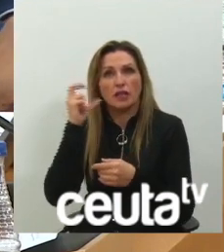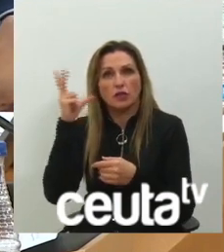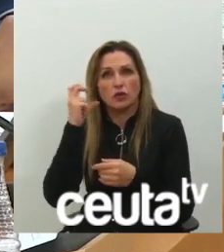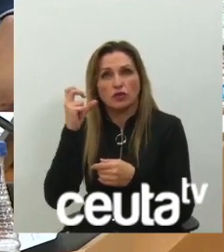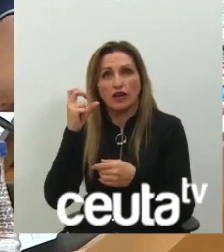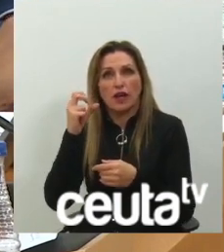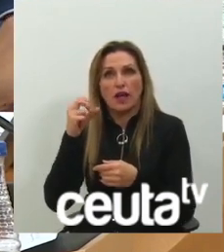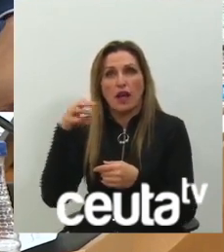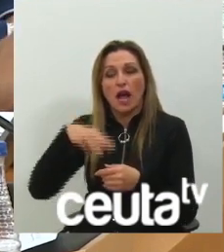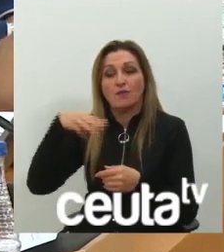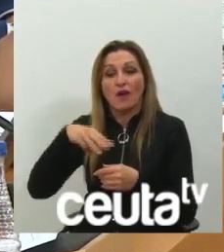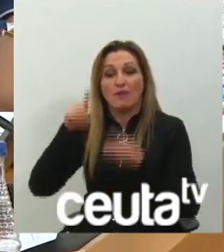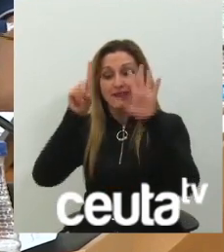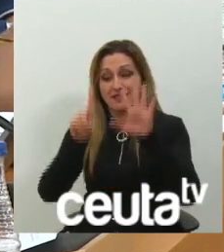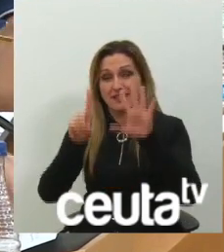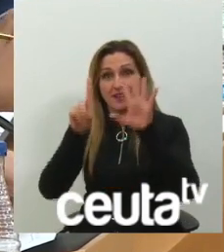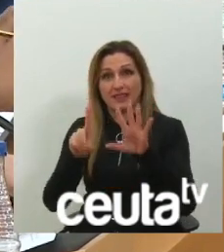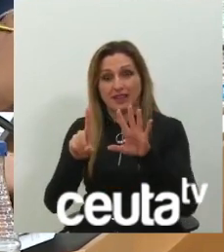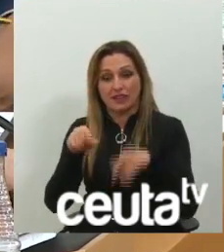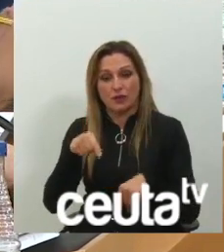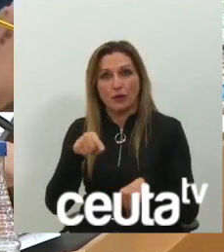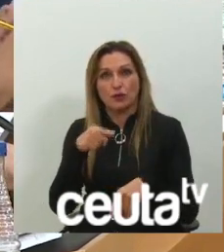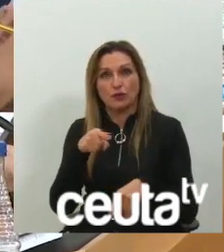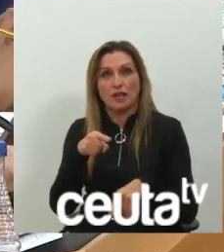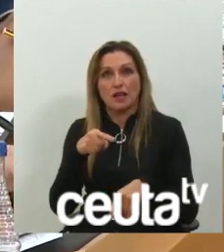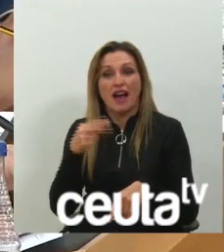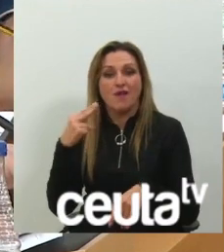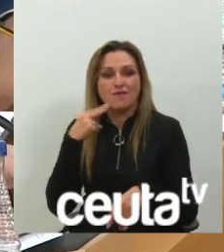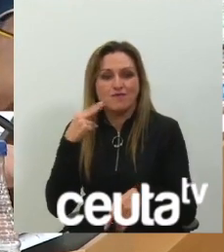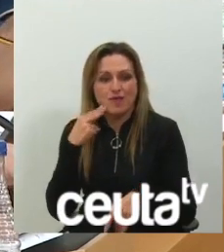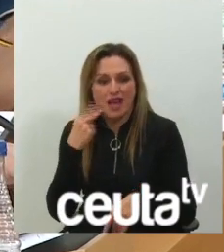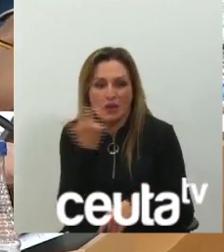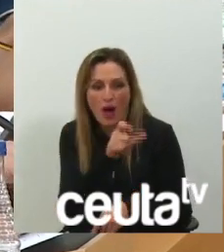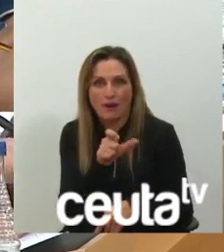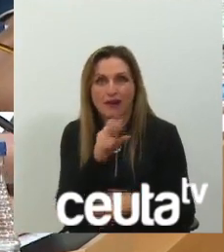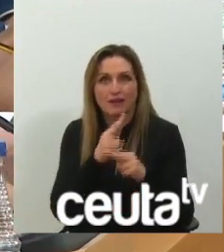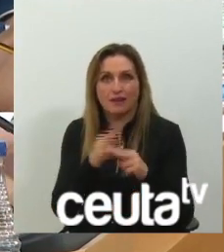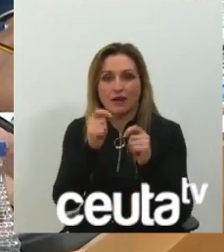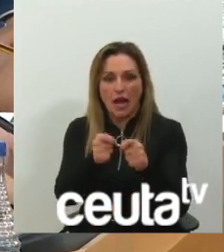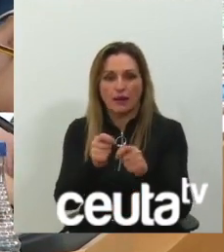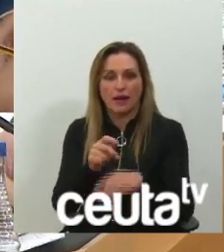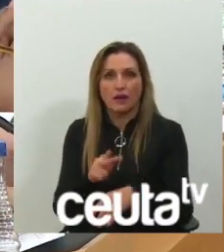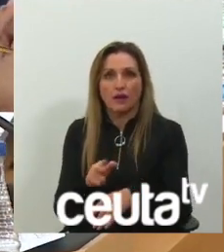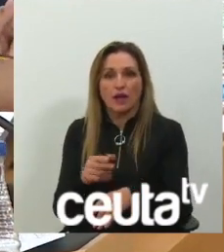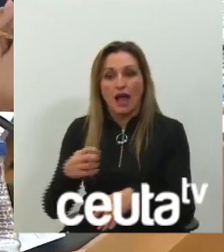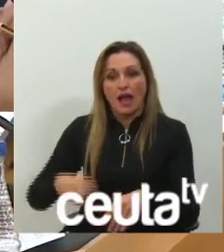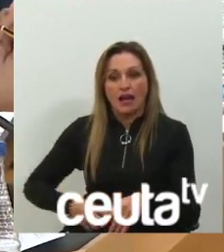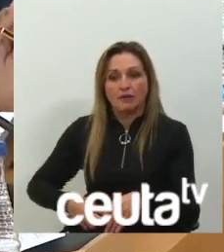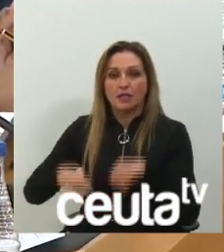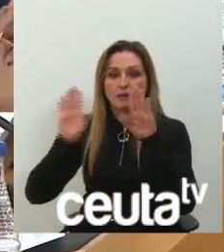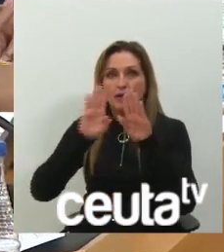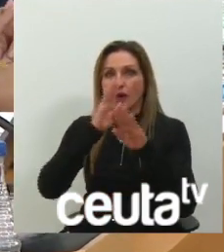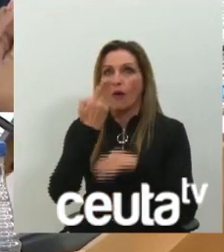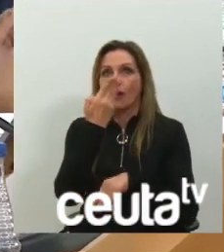mohamed es esto que le da pánico mencionarlo le daban y convencional o al principio de los fieles